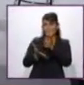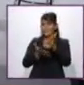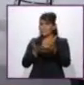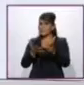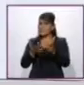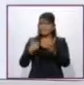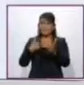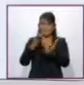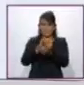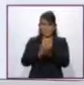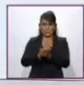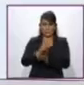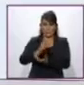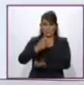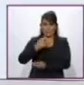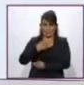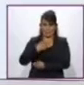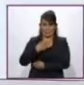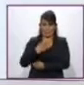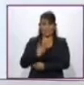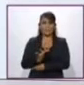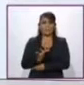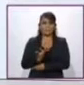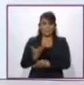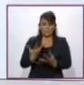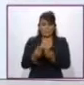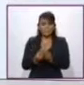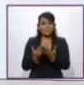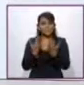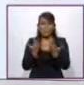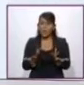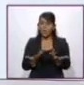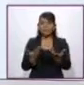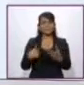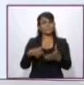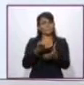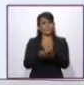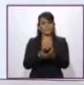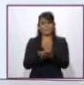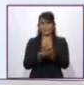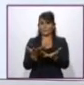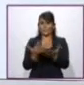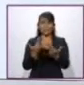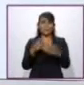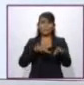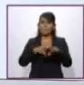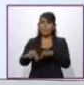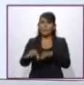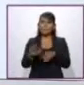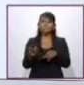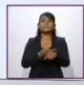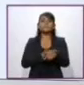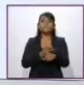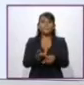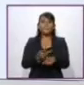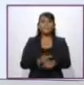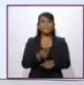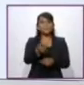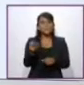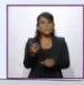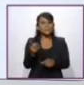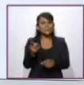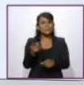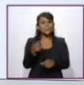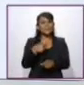y a mí, dice la pregunta. Ahora nos dedicamos al comercio informal. ¿Qué razones me daría para votar por